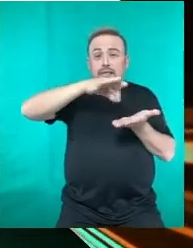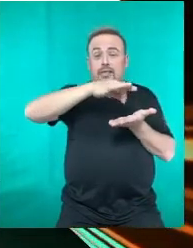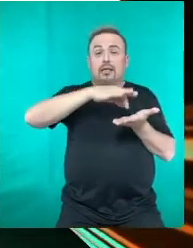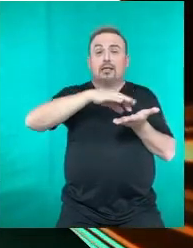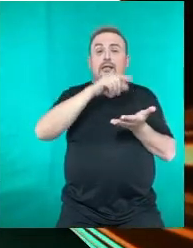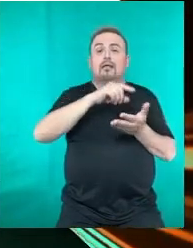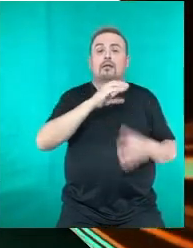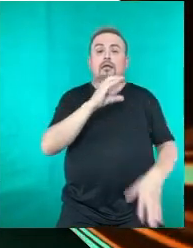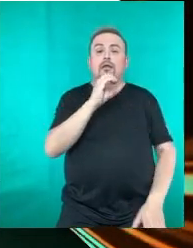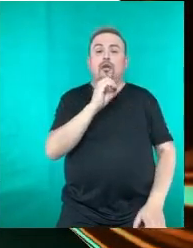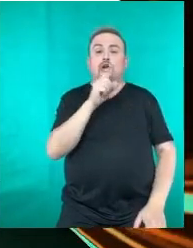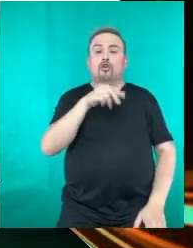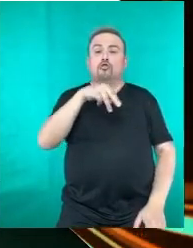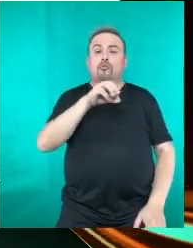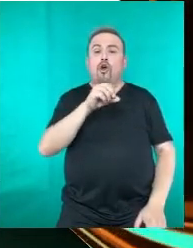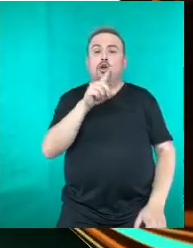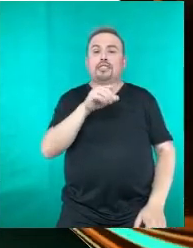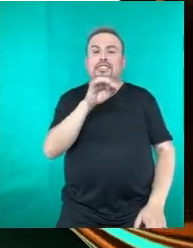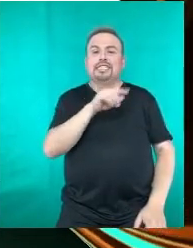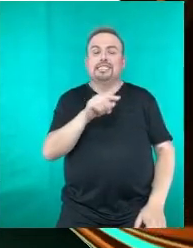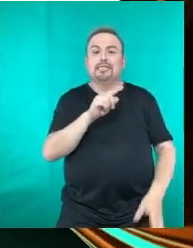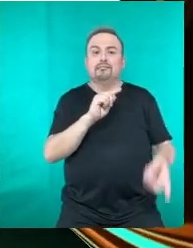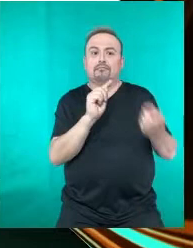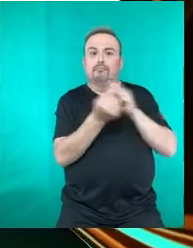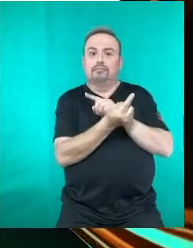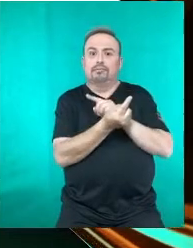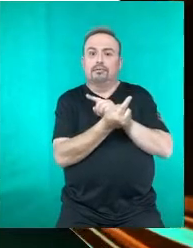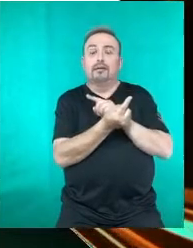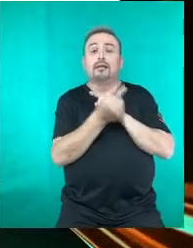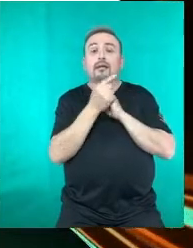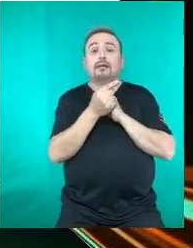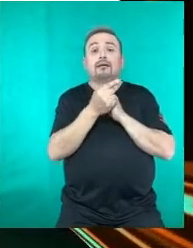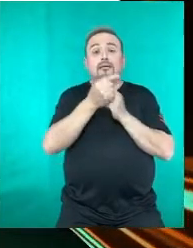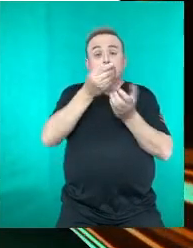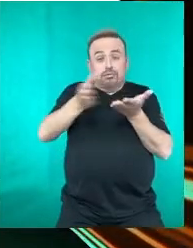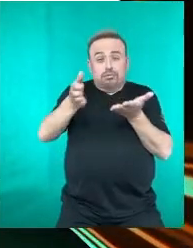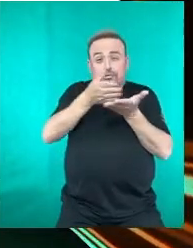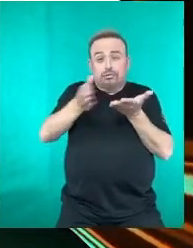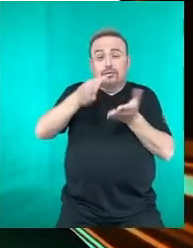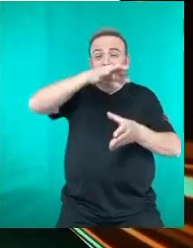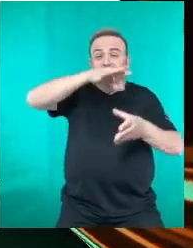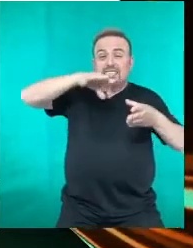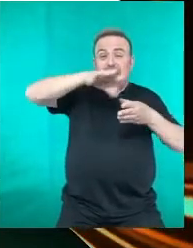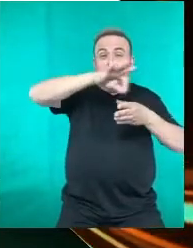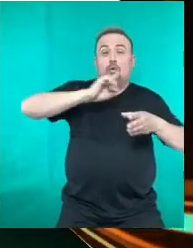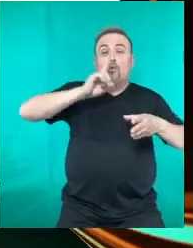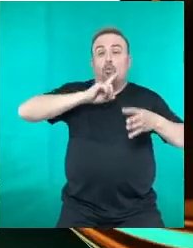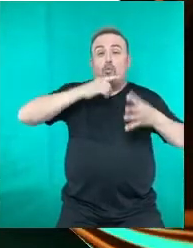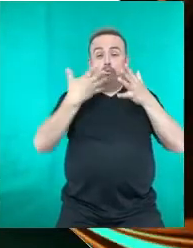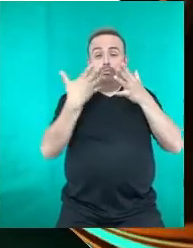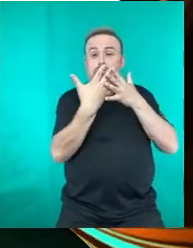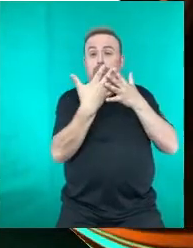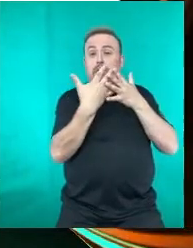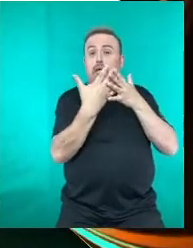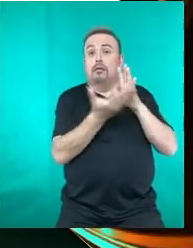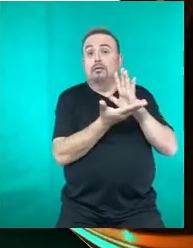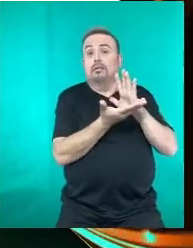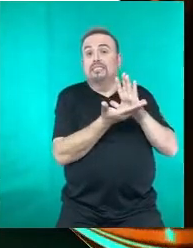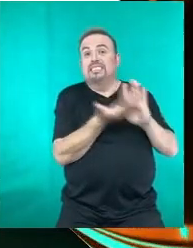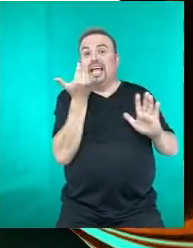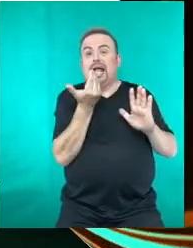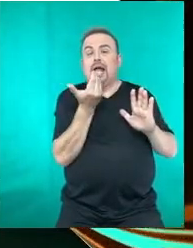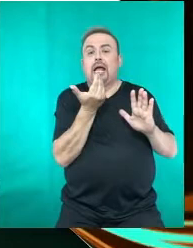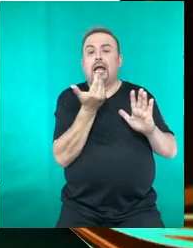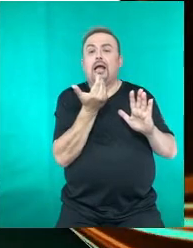inversa. En la osmosis inversa es el último filtro, vamos a decir, en donde se obtiene el